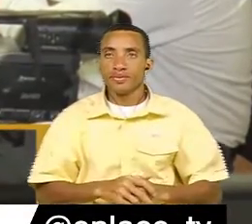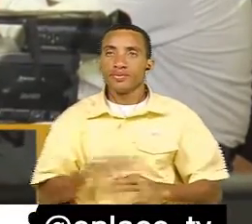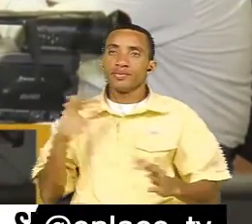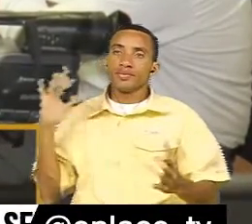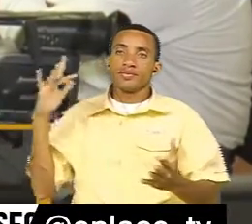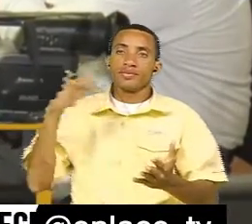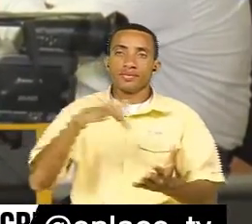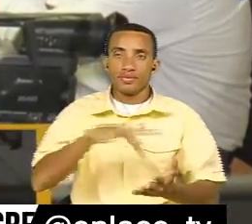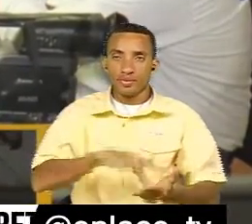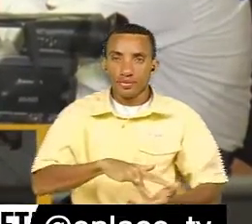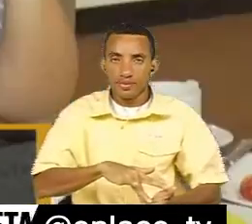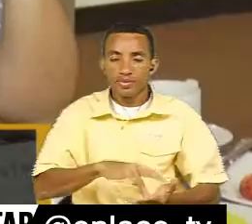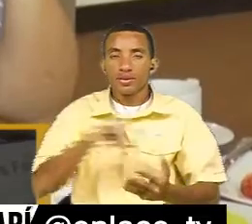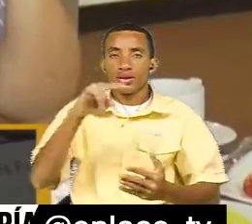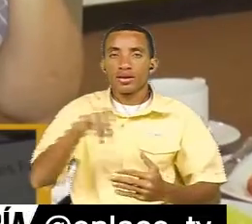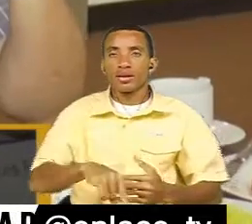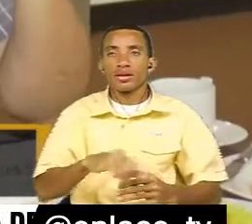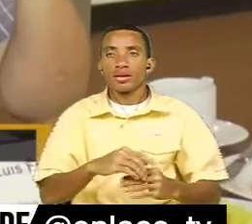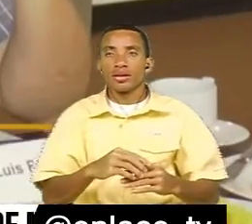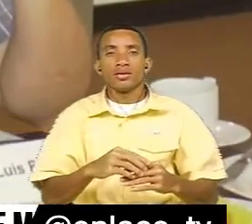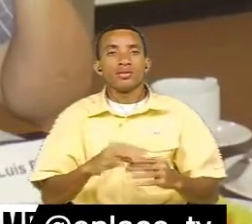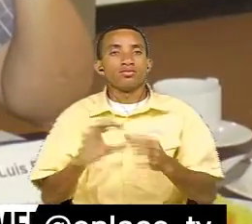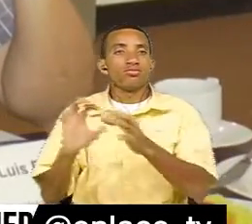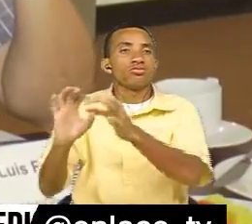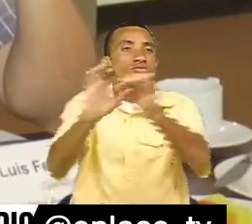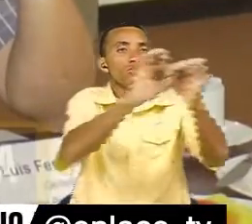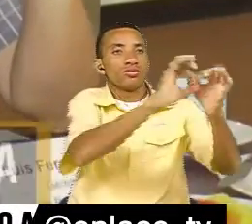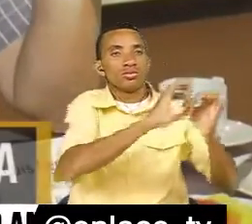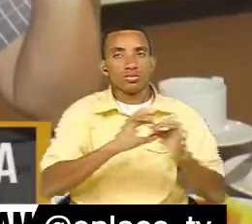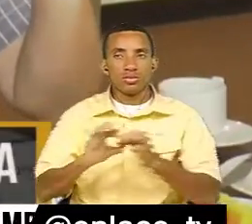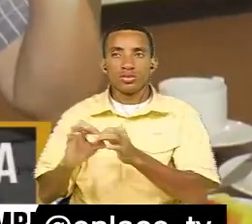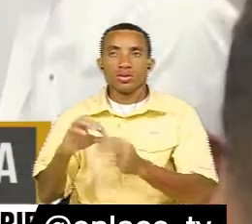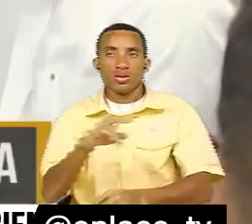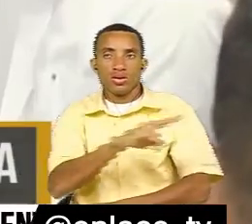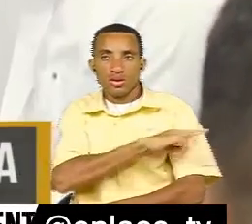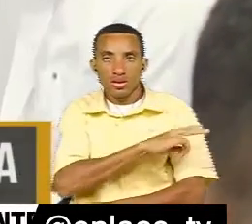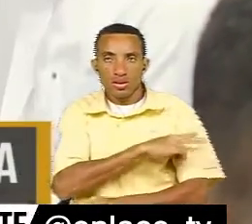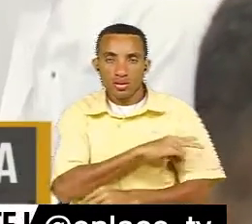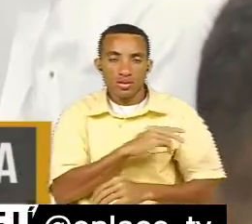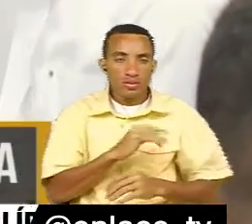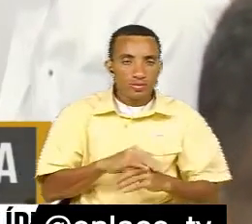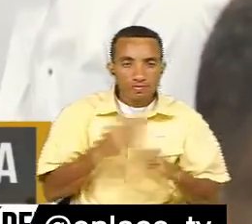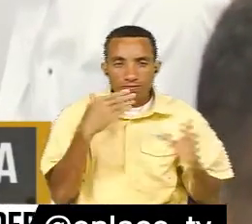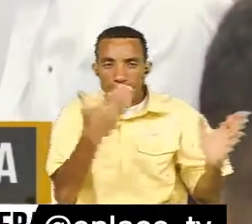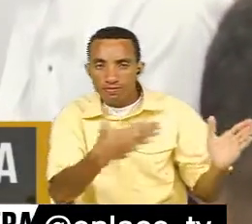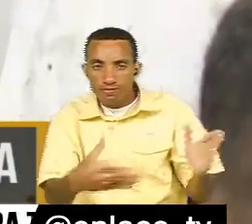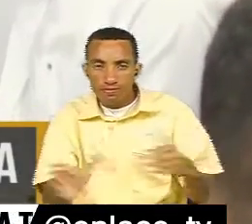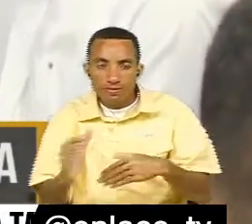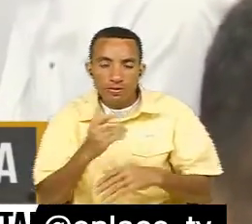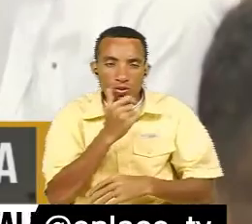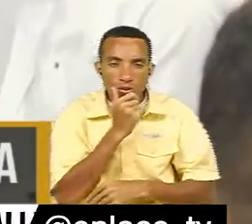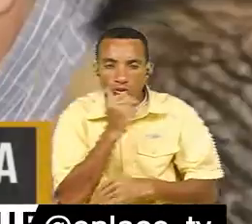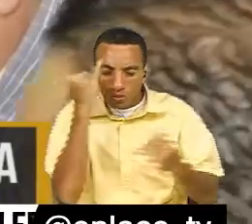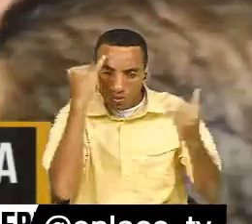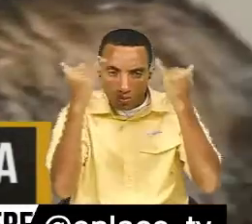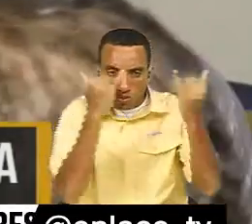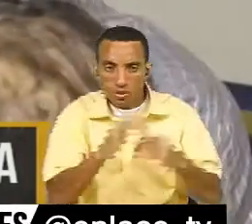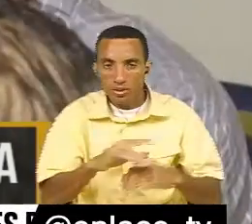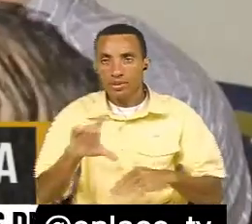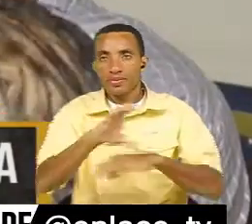la cadena hotelera GHL obedece, según sus directivos, a un proceso de planeación estratégico que pretende incursionar en las ciudades